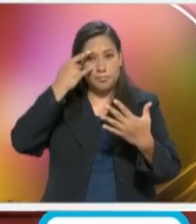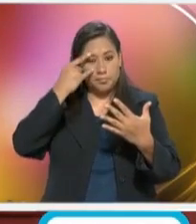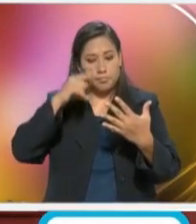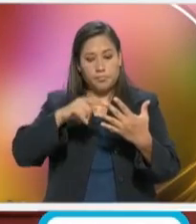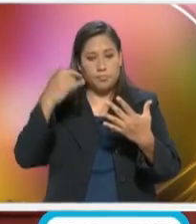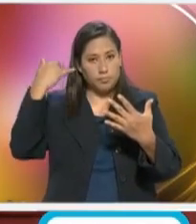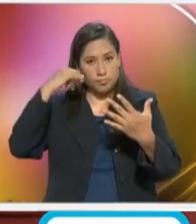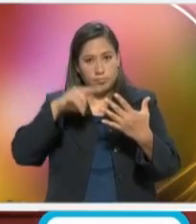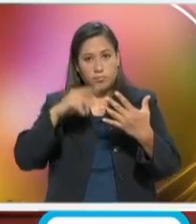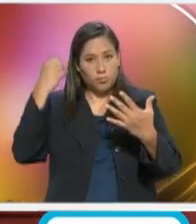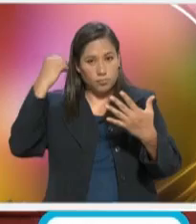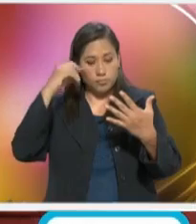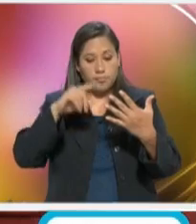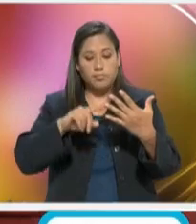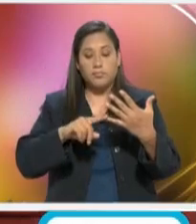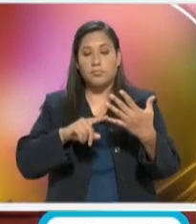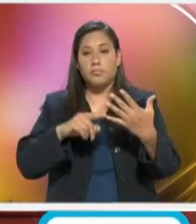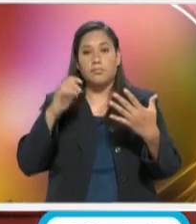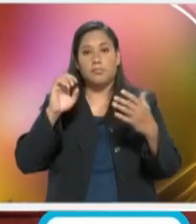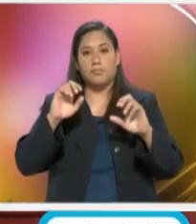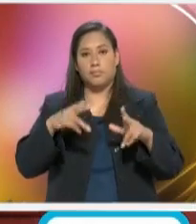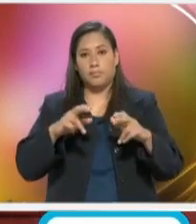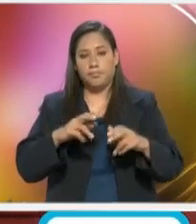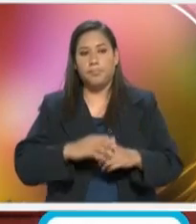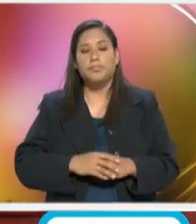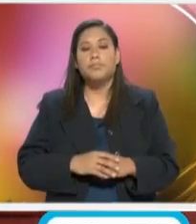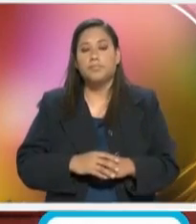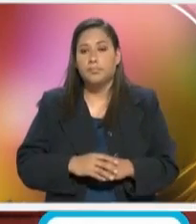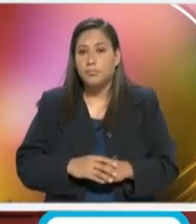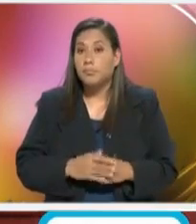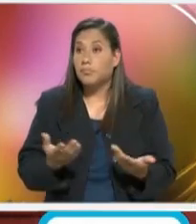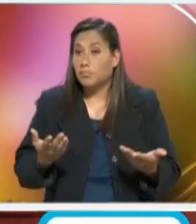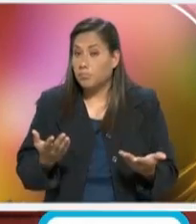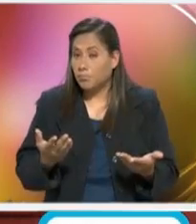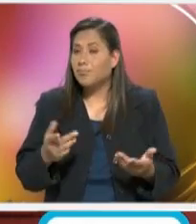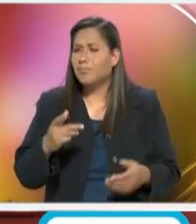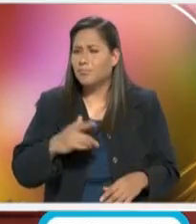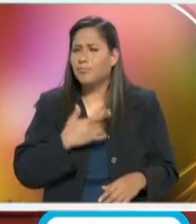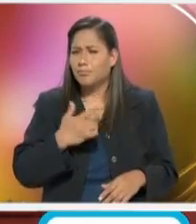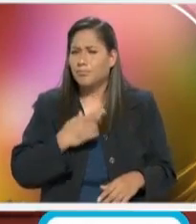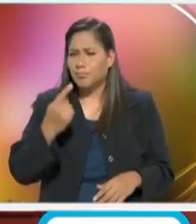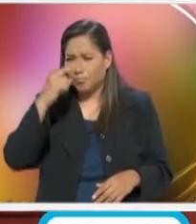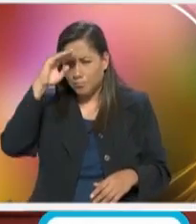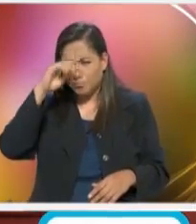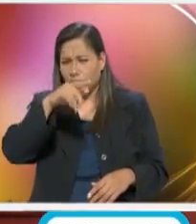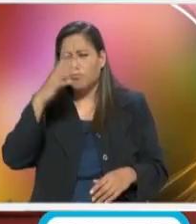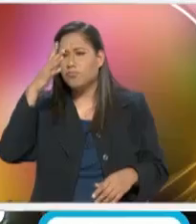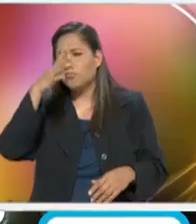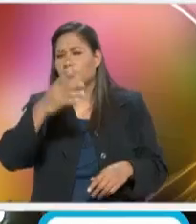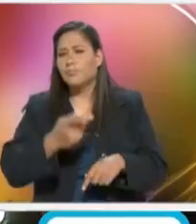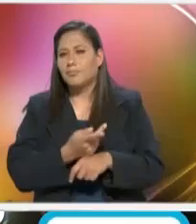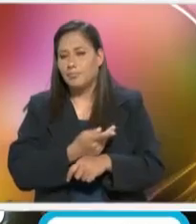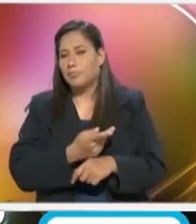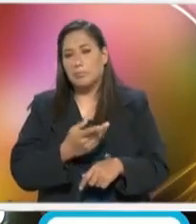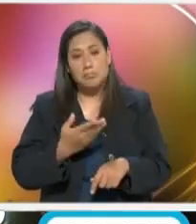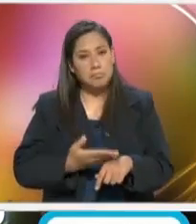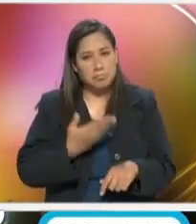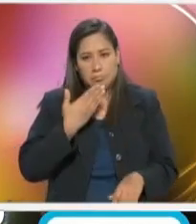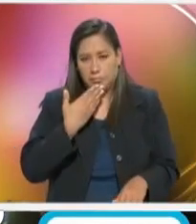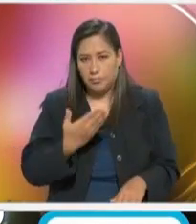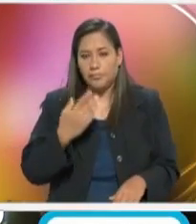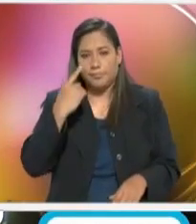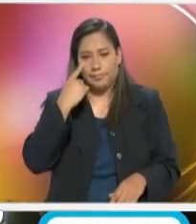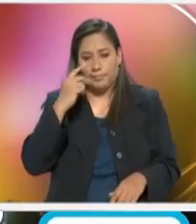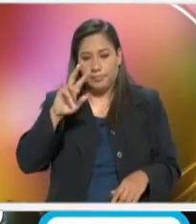Campeche, Yucatán, Oaxaca y Chiapas. Muy bien. ¿Y cuál es el pronóstico? Cuéntanos de este proyecto. Pues el pronóstico va muy bien. La verdad es